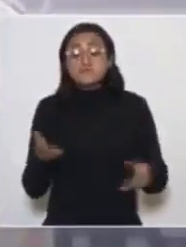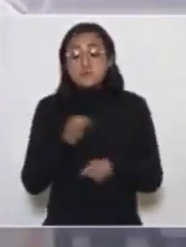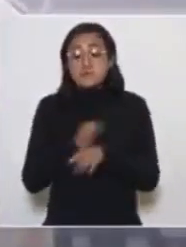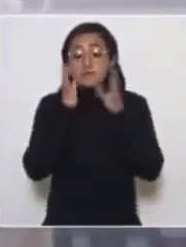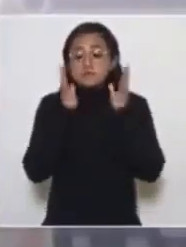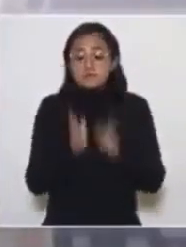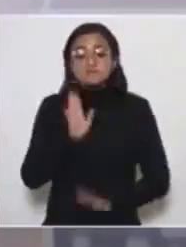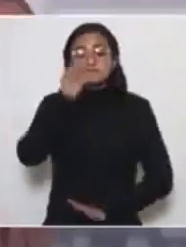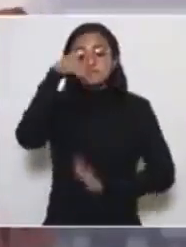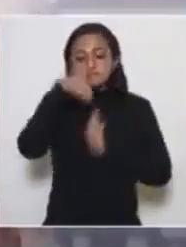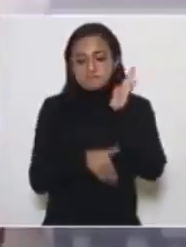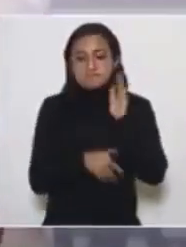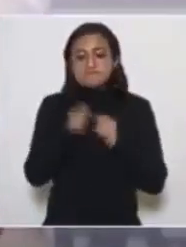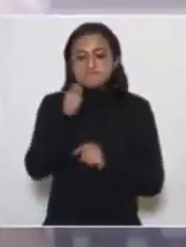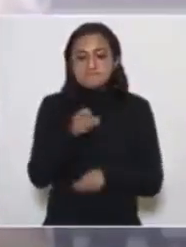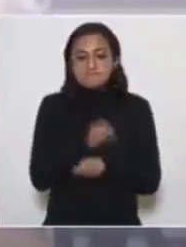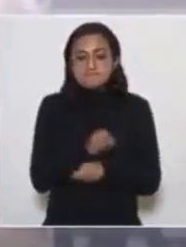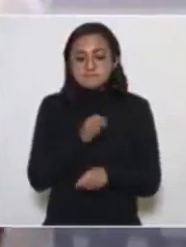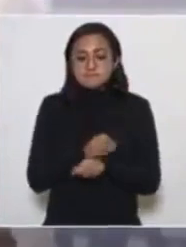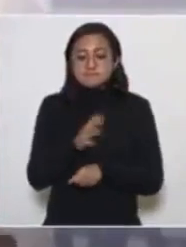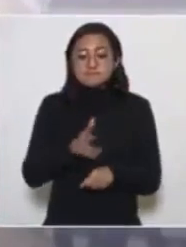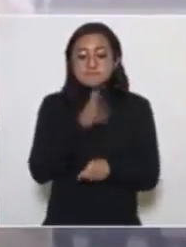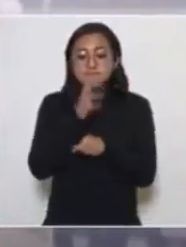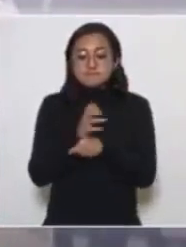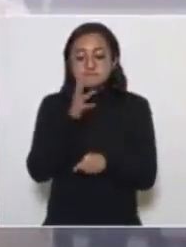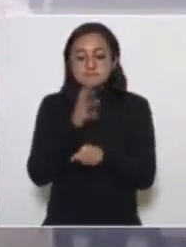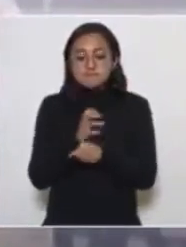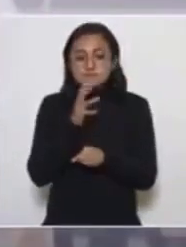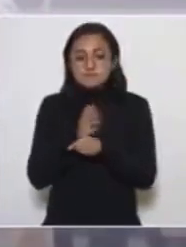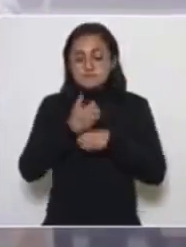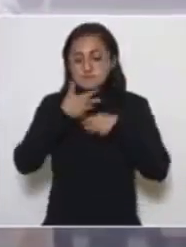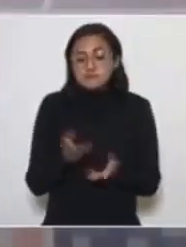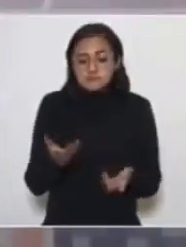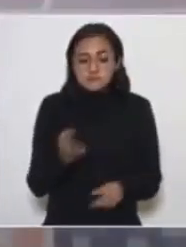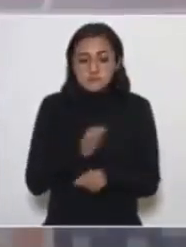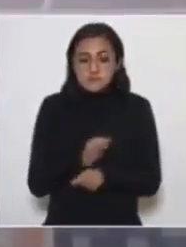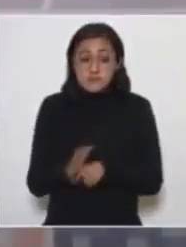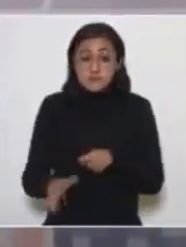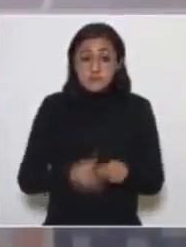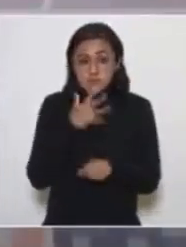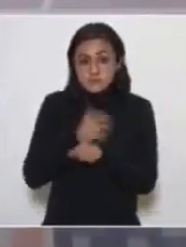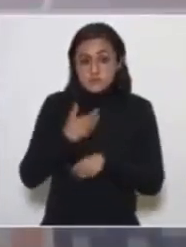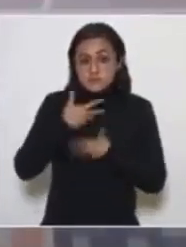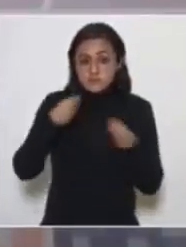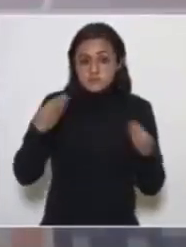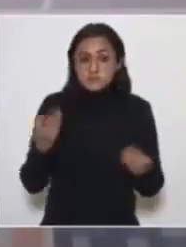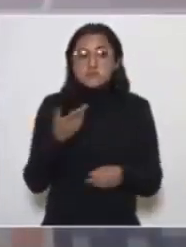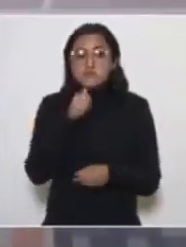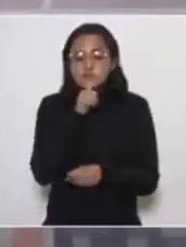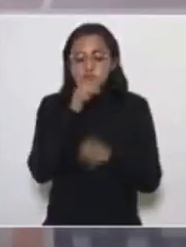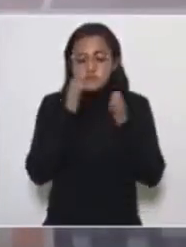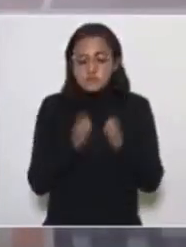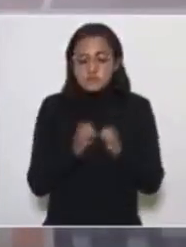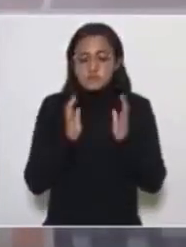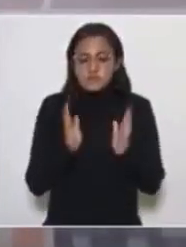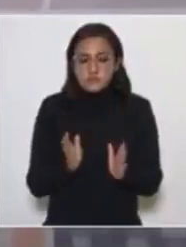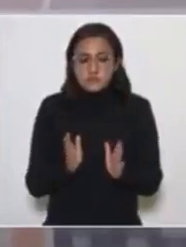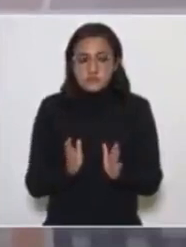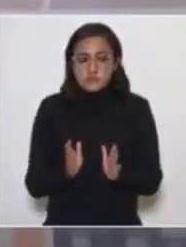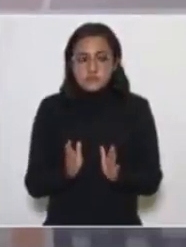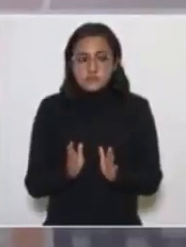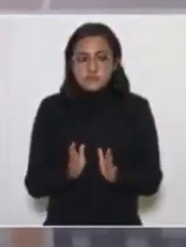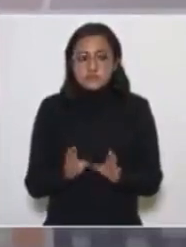en descenso de esta quinta ola. Lo que está en esta ola es que todavía vamos a estar en